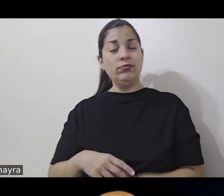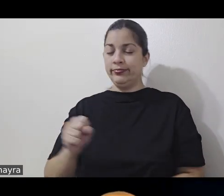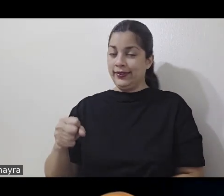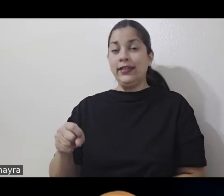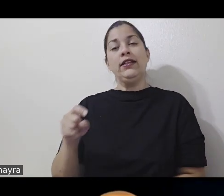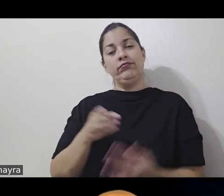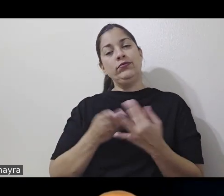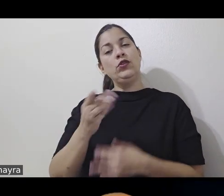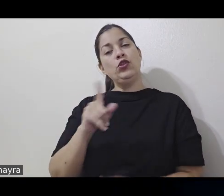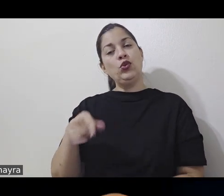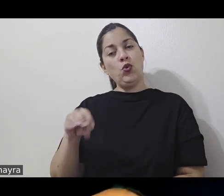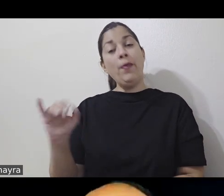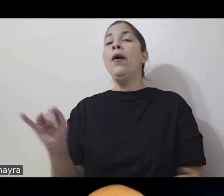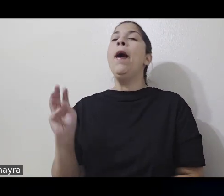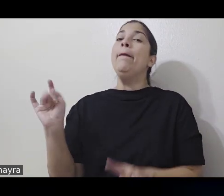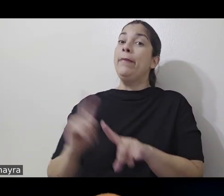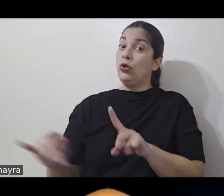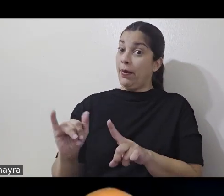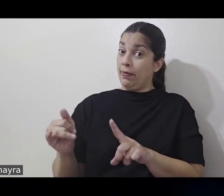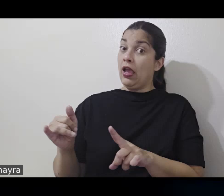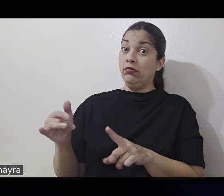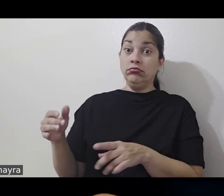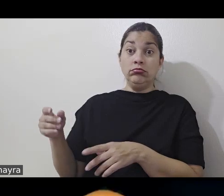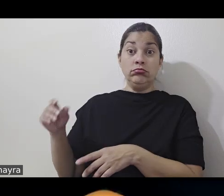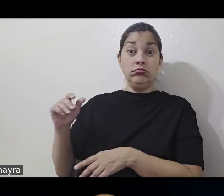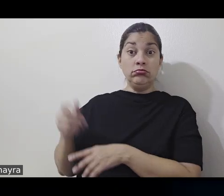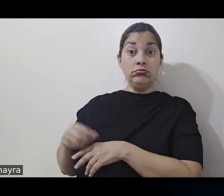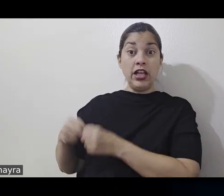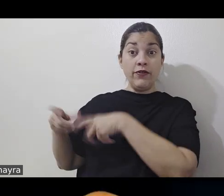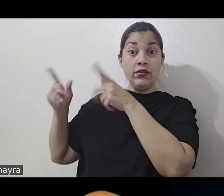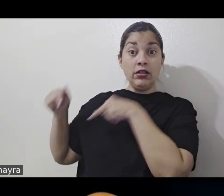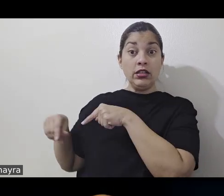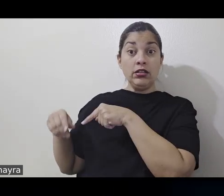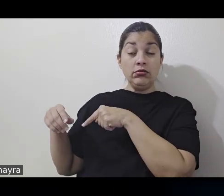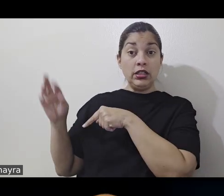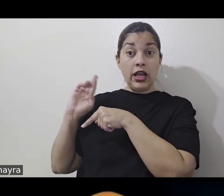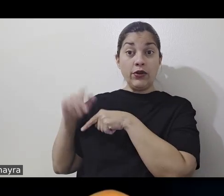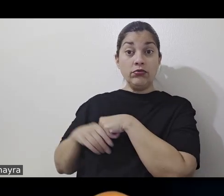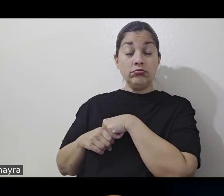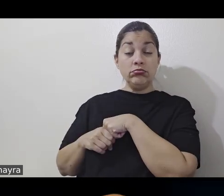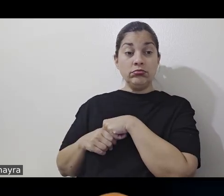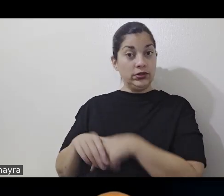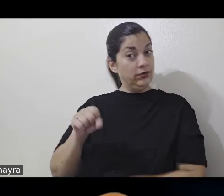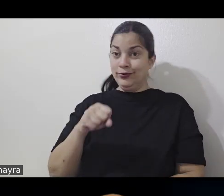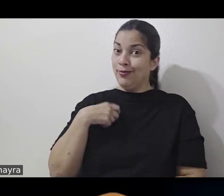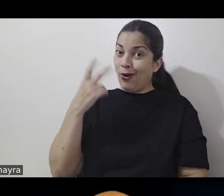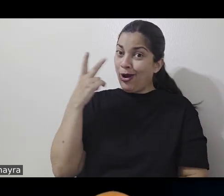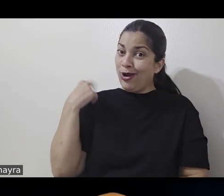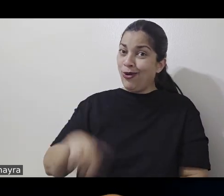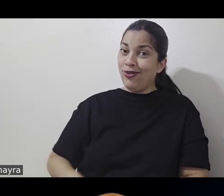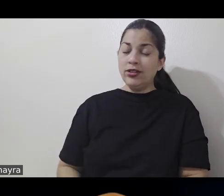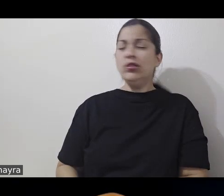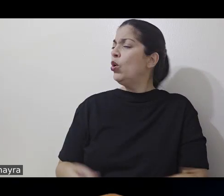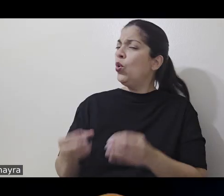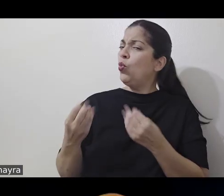Zoom, pero también ha sido en la emisora. Por eso, porque desde que estamos en la estación, me acuerdo. ¿Cuántos